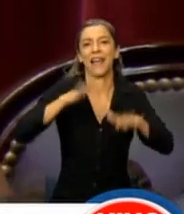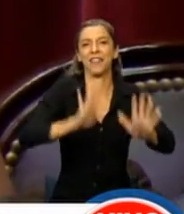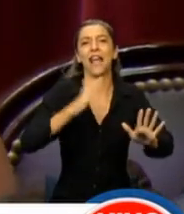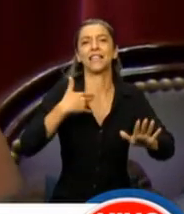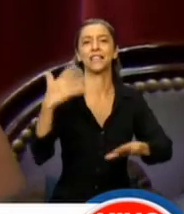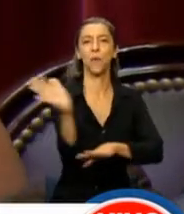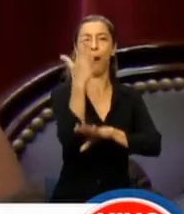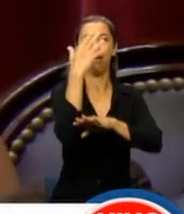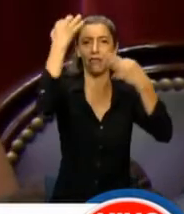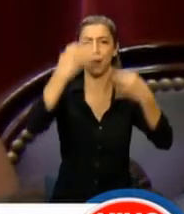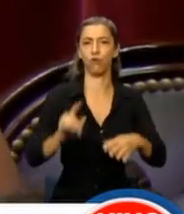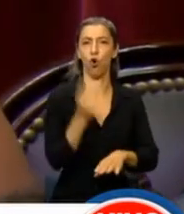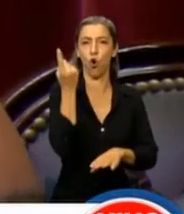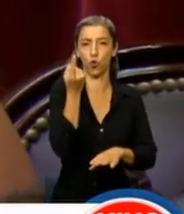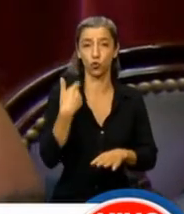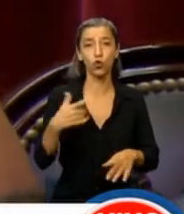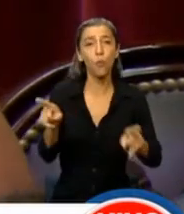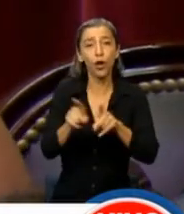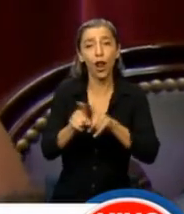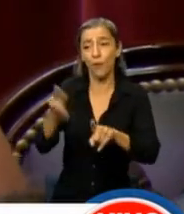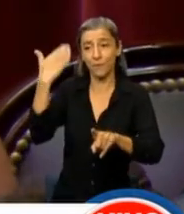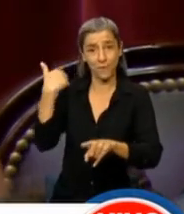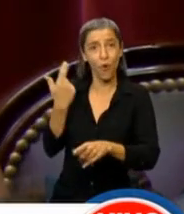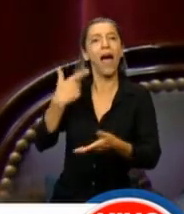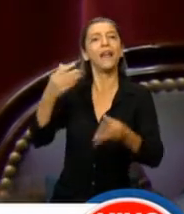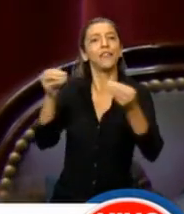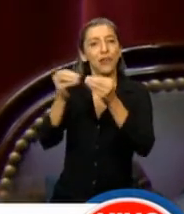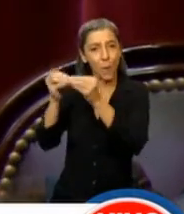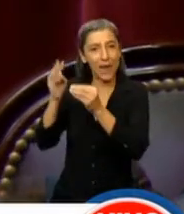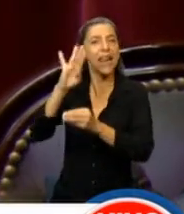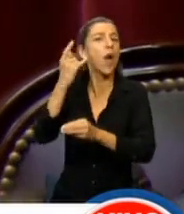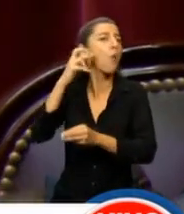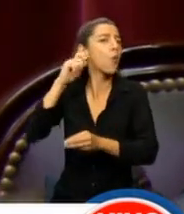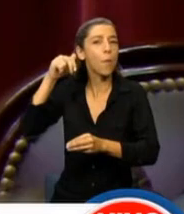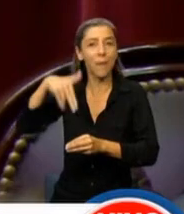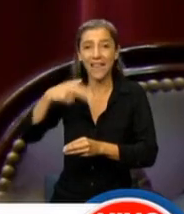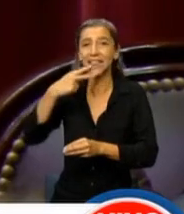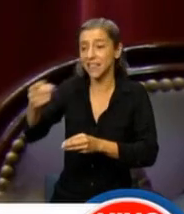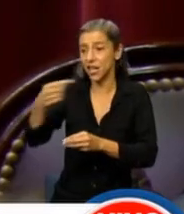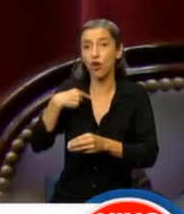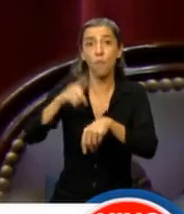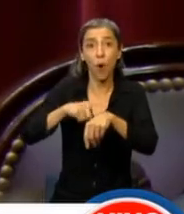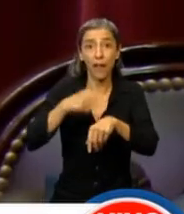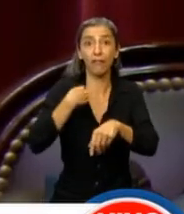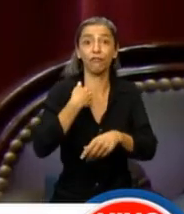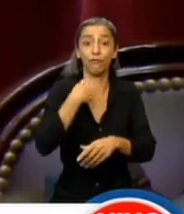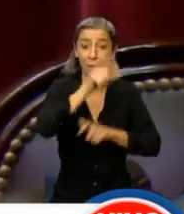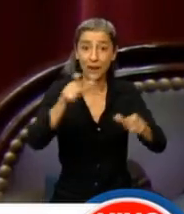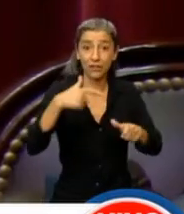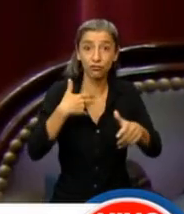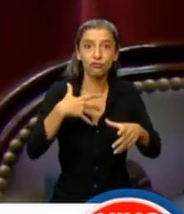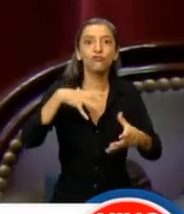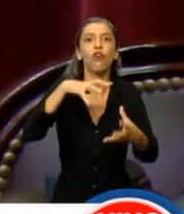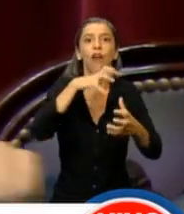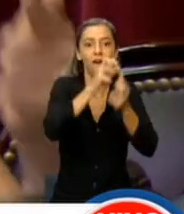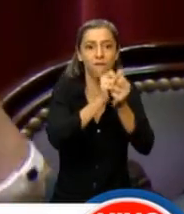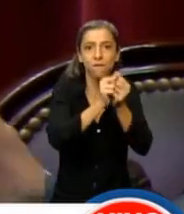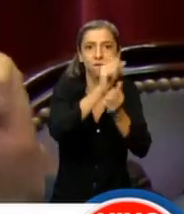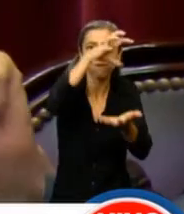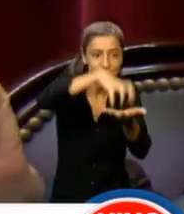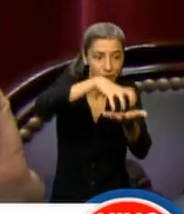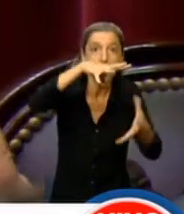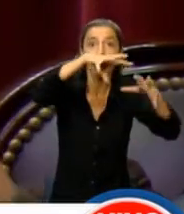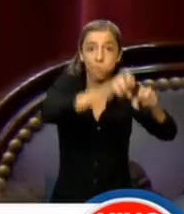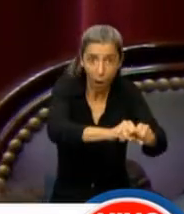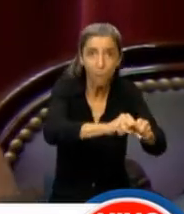querida compañera Celia Martínez de Brugman, cuando tomamos las fábricas, demostramos que si podemos manejar una fábrica,